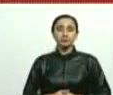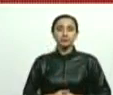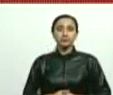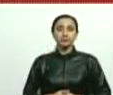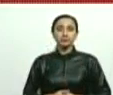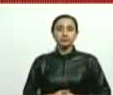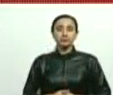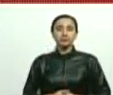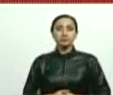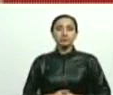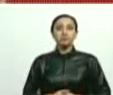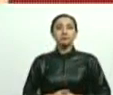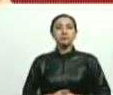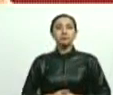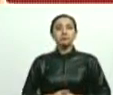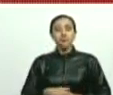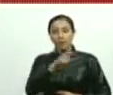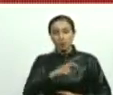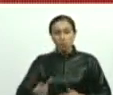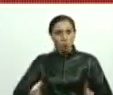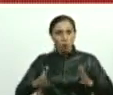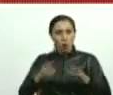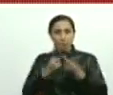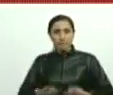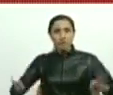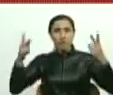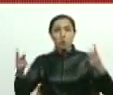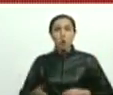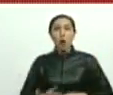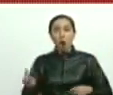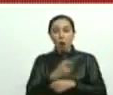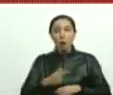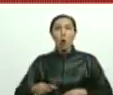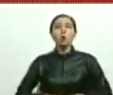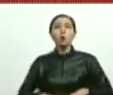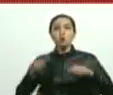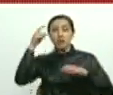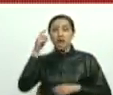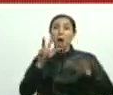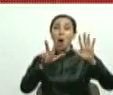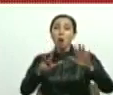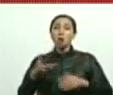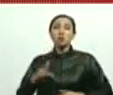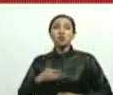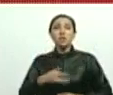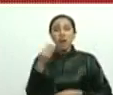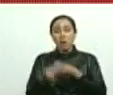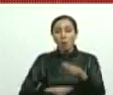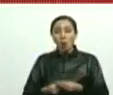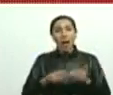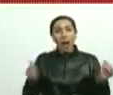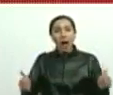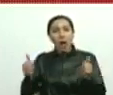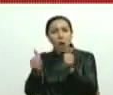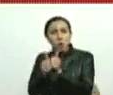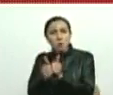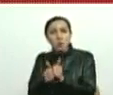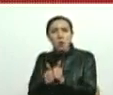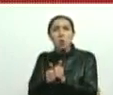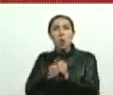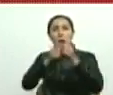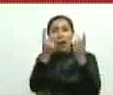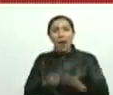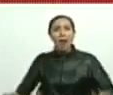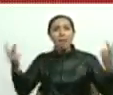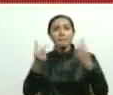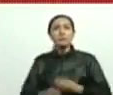que quienes logran la victoria el 8 de agosto sientan que van acompañados a la gran victoria del